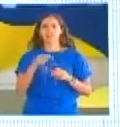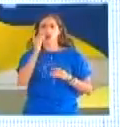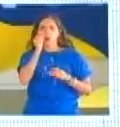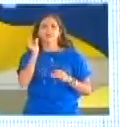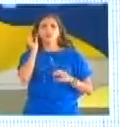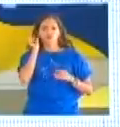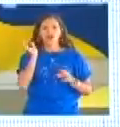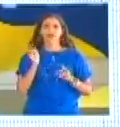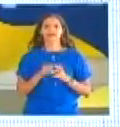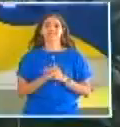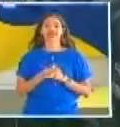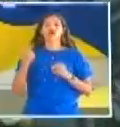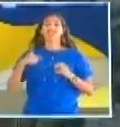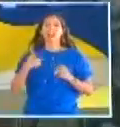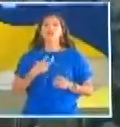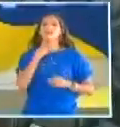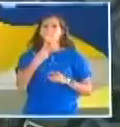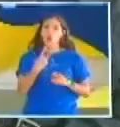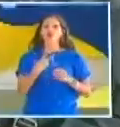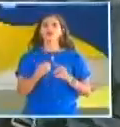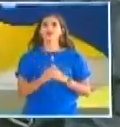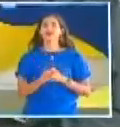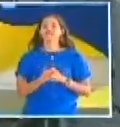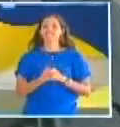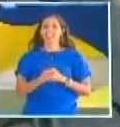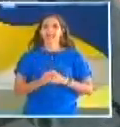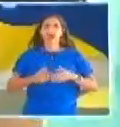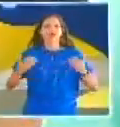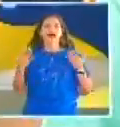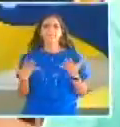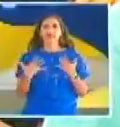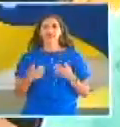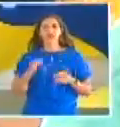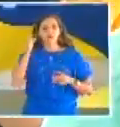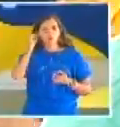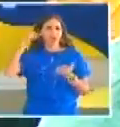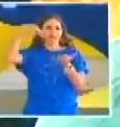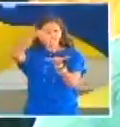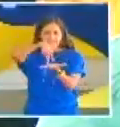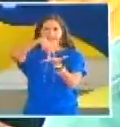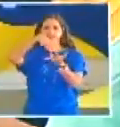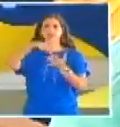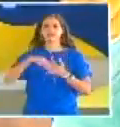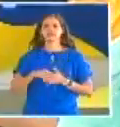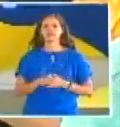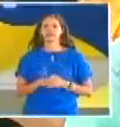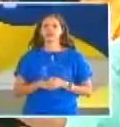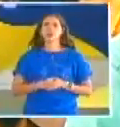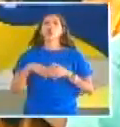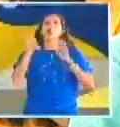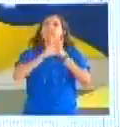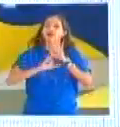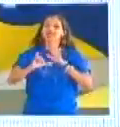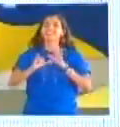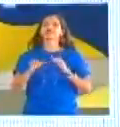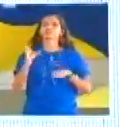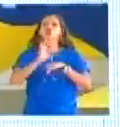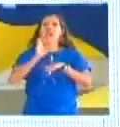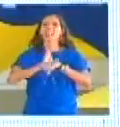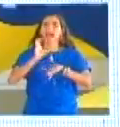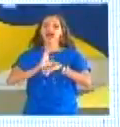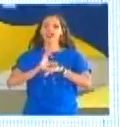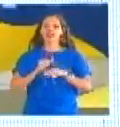pensionadas, donde tengan voz y voto el hombre de a pie, la mujer de a pie. Una constituyente